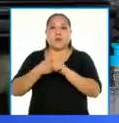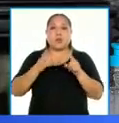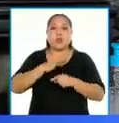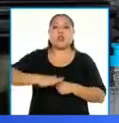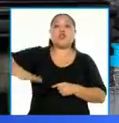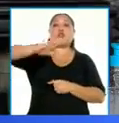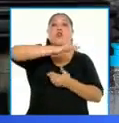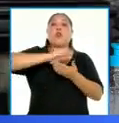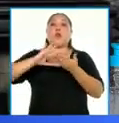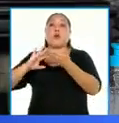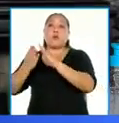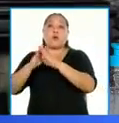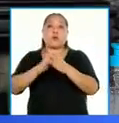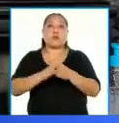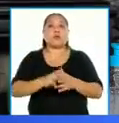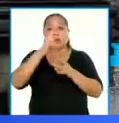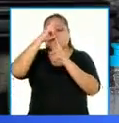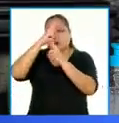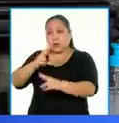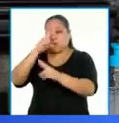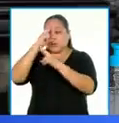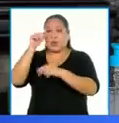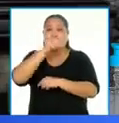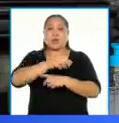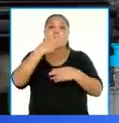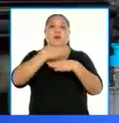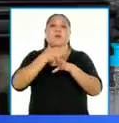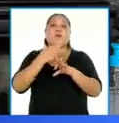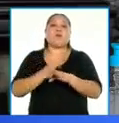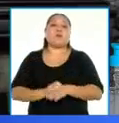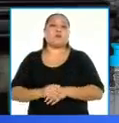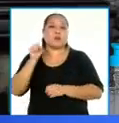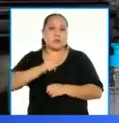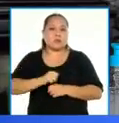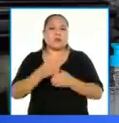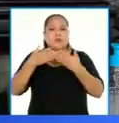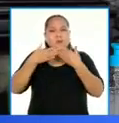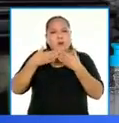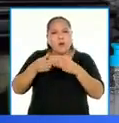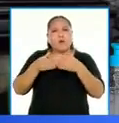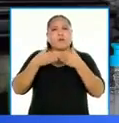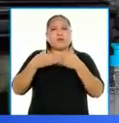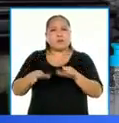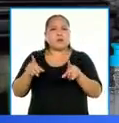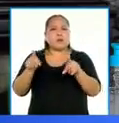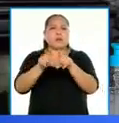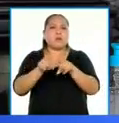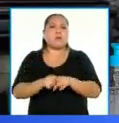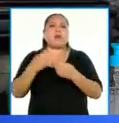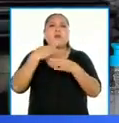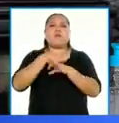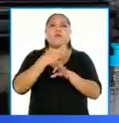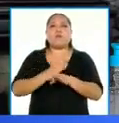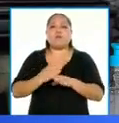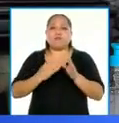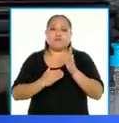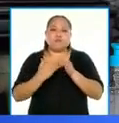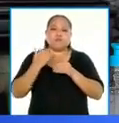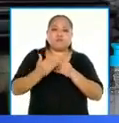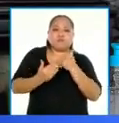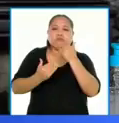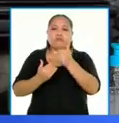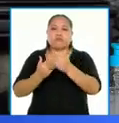la ciudadanía respetando estas medidas que van a irse flexibilizando también a modo que avance